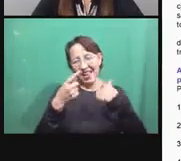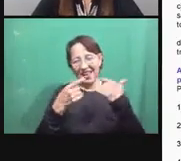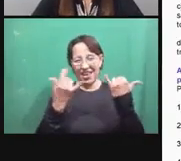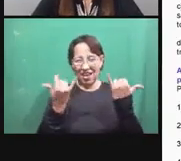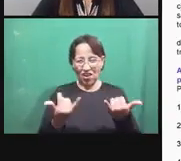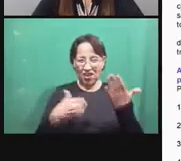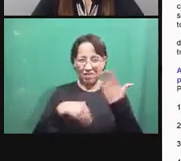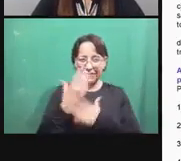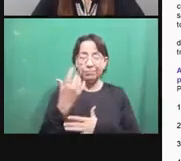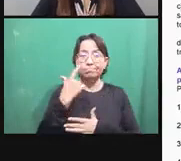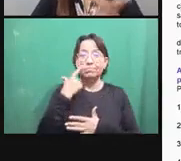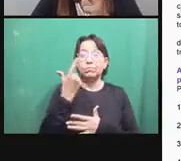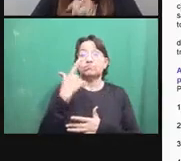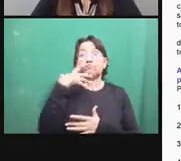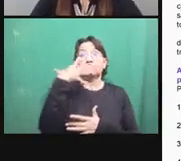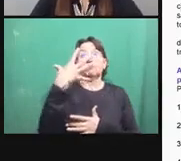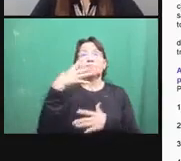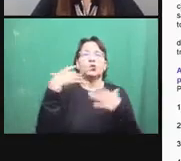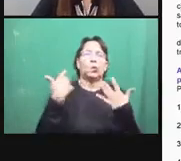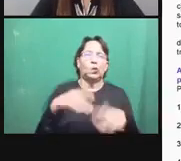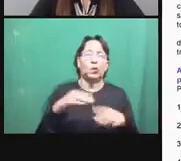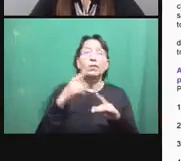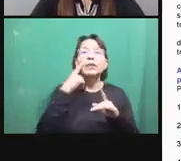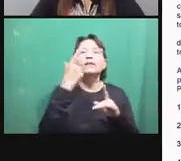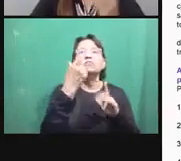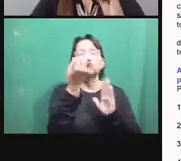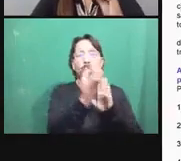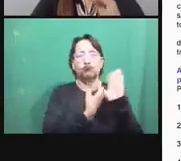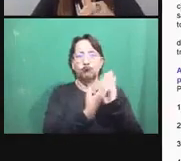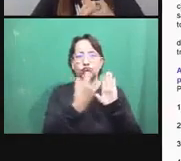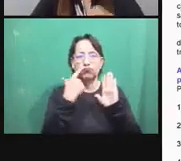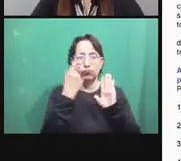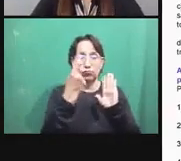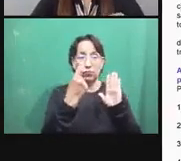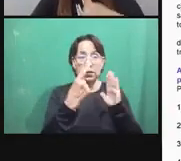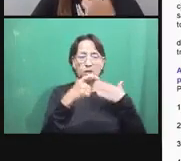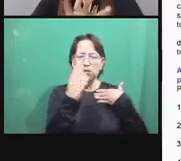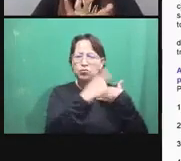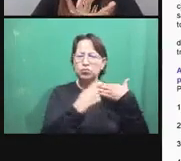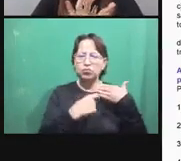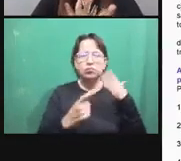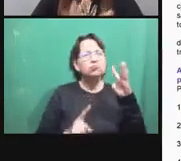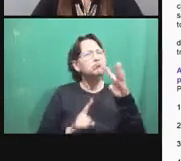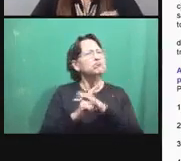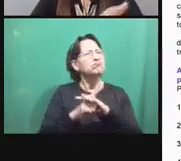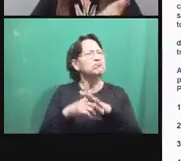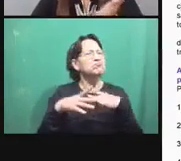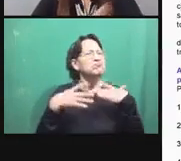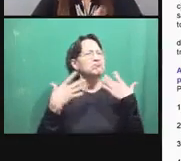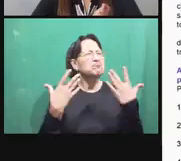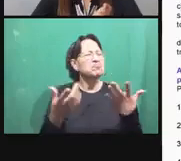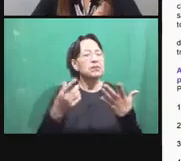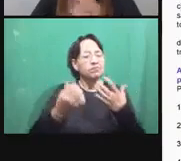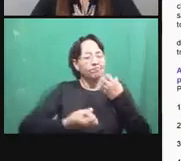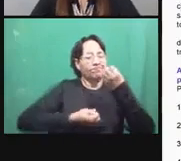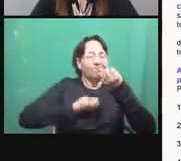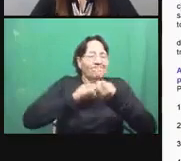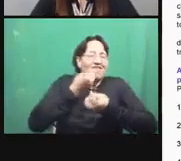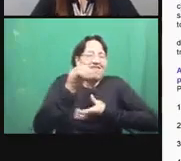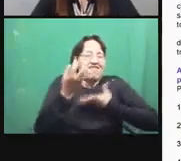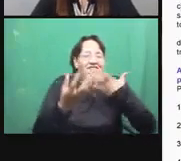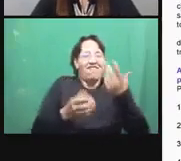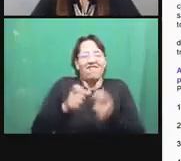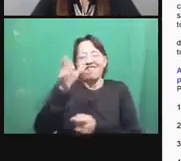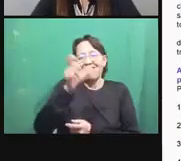importante resaltar en la siguiente diapositiva que el graffiti surge y se desarrolla como una expresión artística en los muros